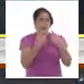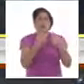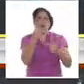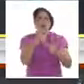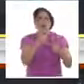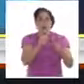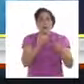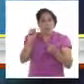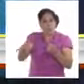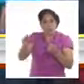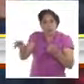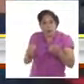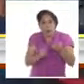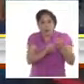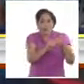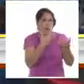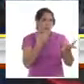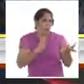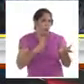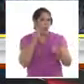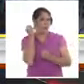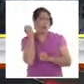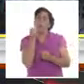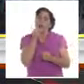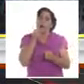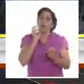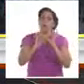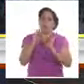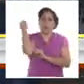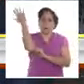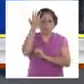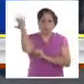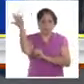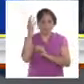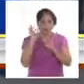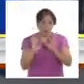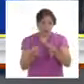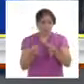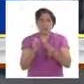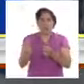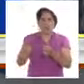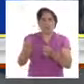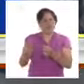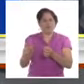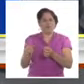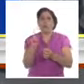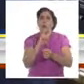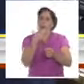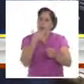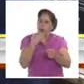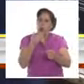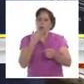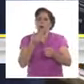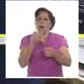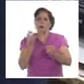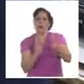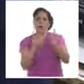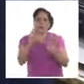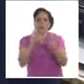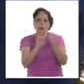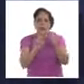preserva y mejora el capital natural, optimizando los rendimientos de los recursos y minimizando riesgos del sistema al gestionar